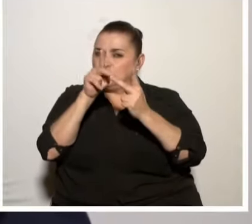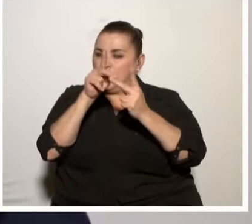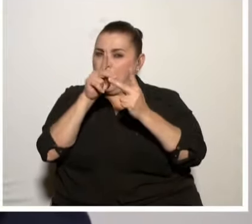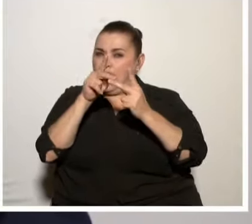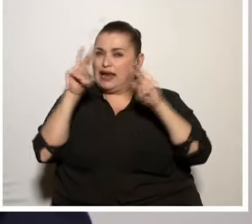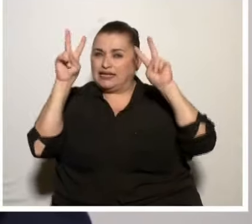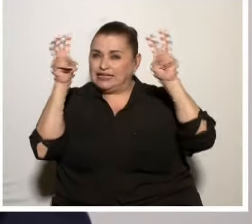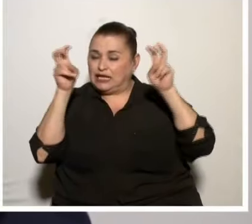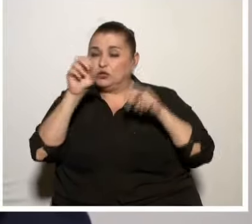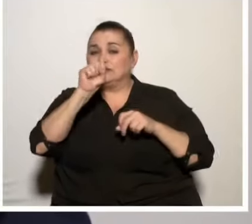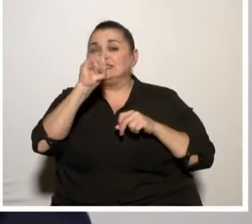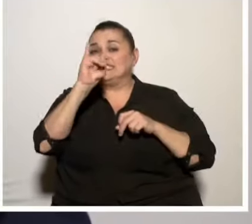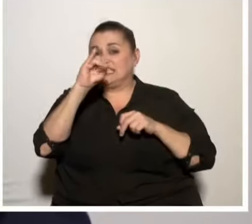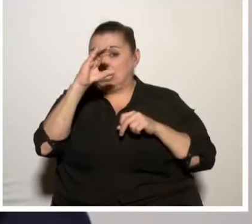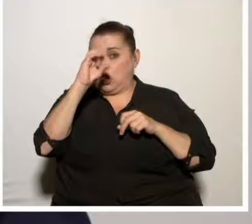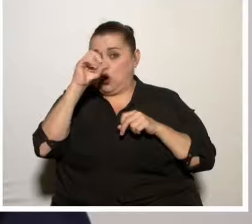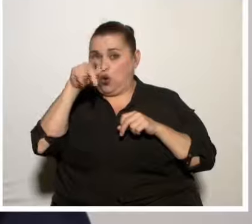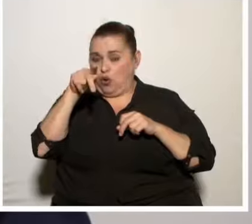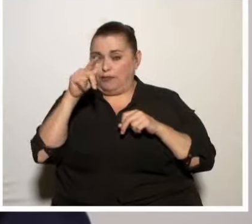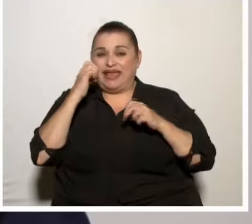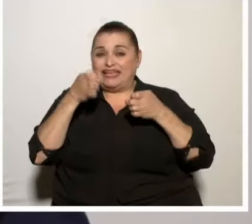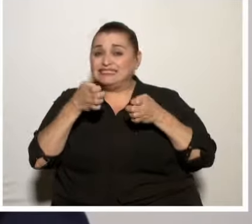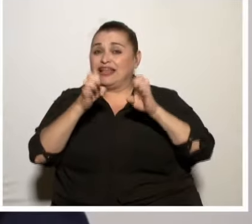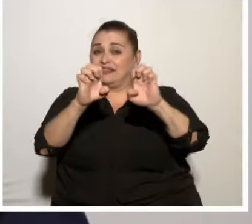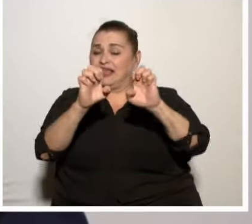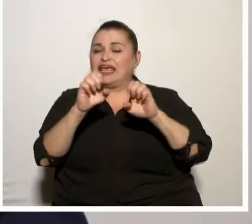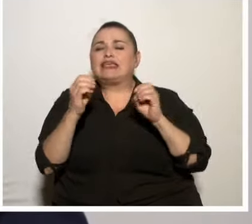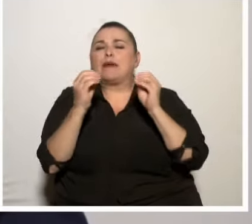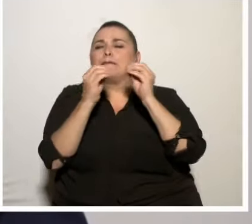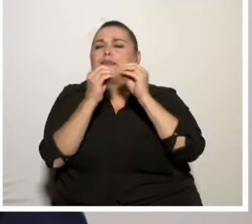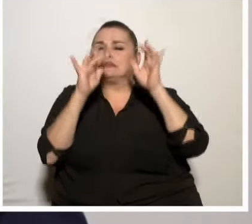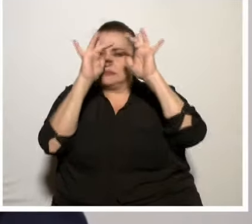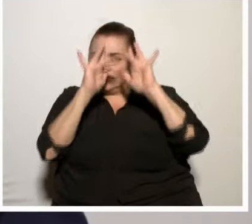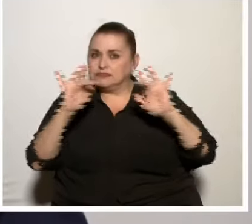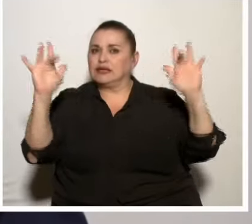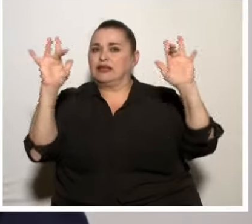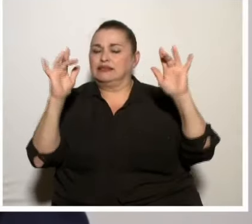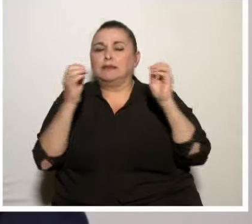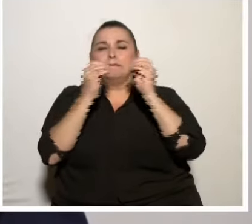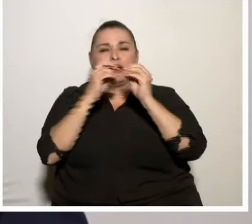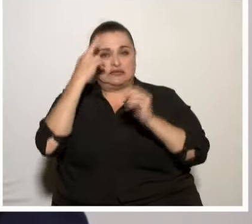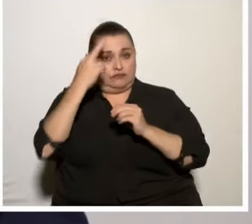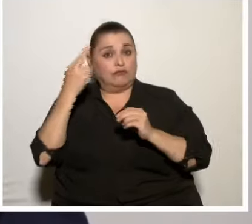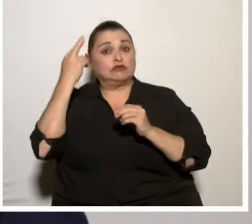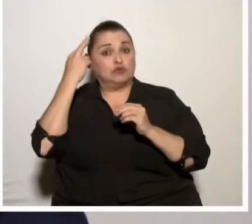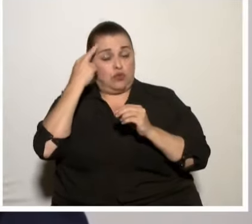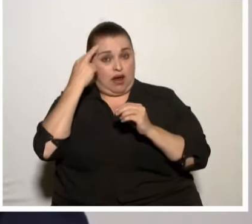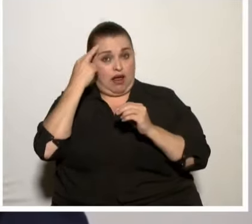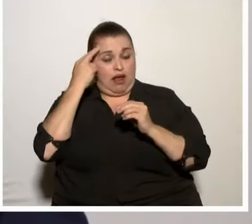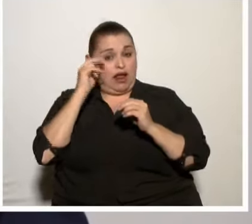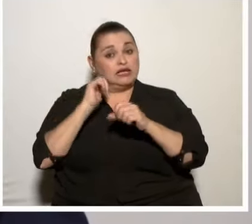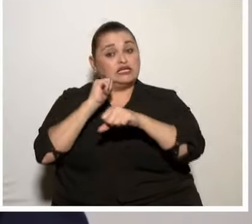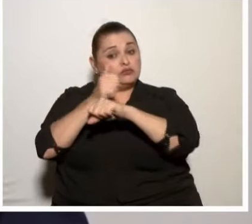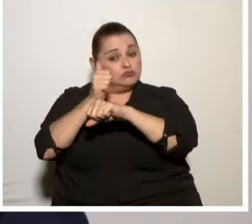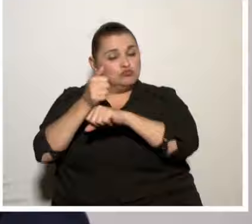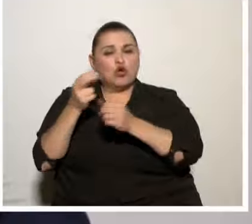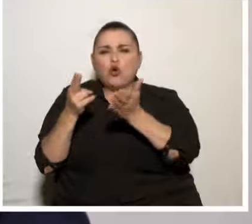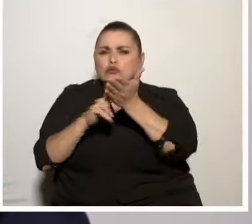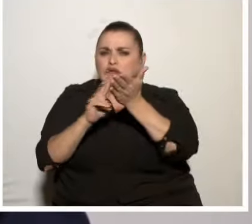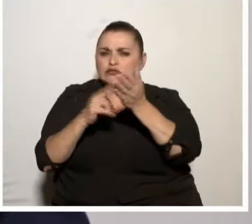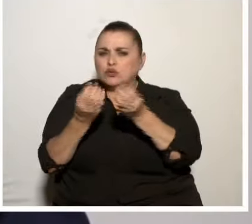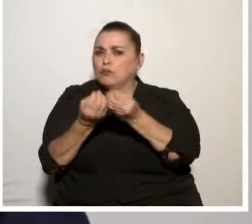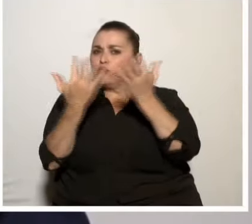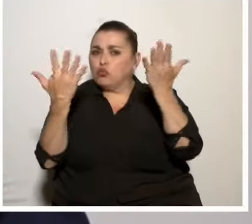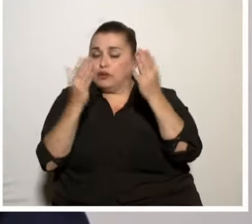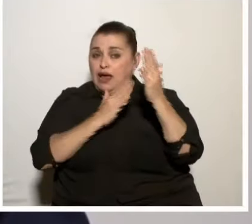término del SICOP. La estrategia del SICOP tiene que haber más transparencia, más racionalidad e incorporar toda la contratación pública